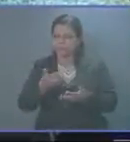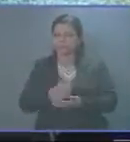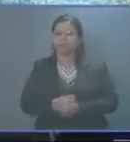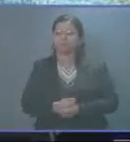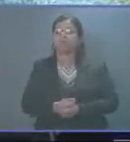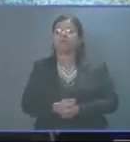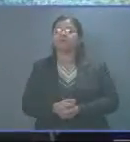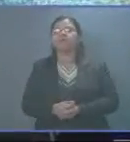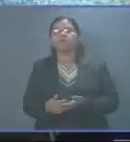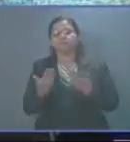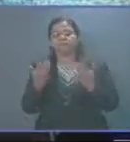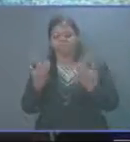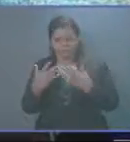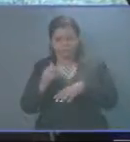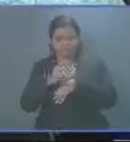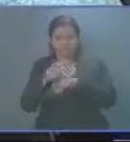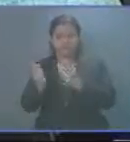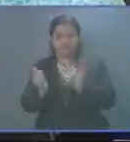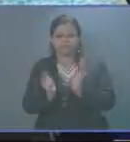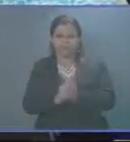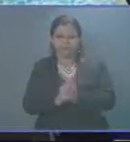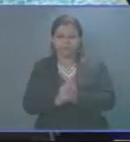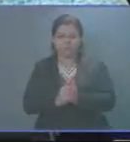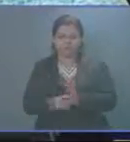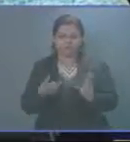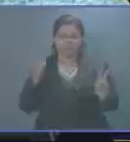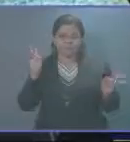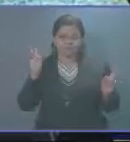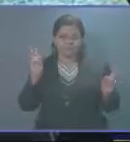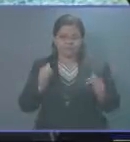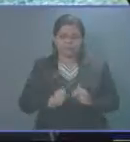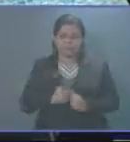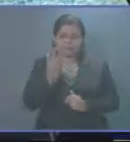Oficial, dado en el Salón Azul del Palacio Legislativo San